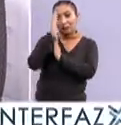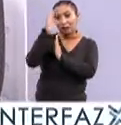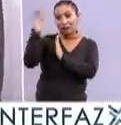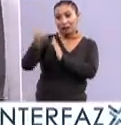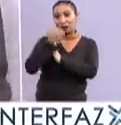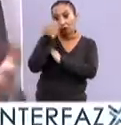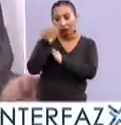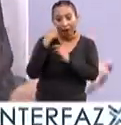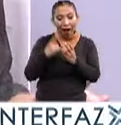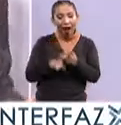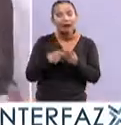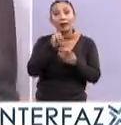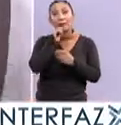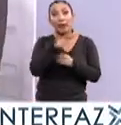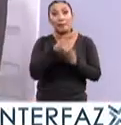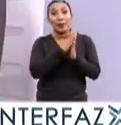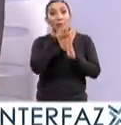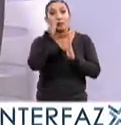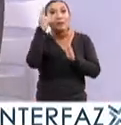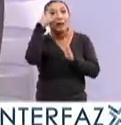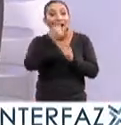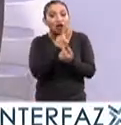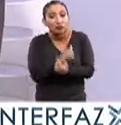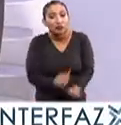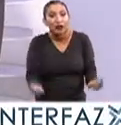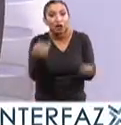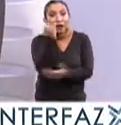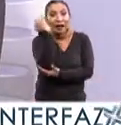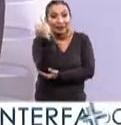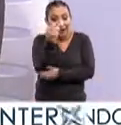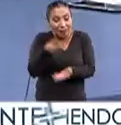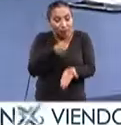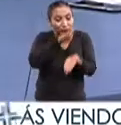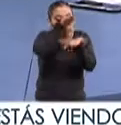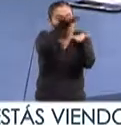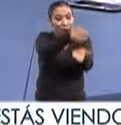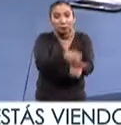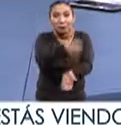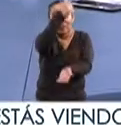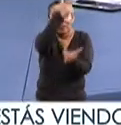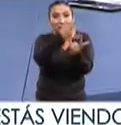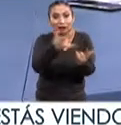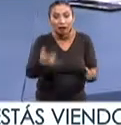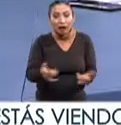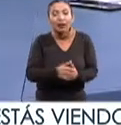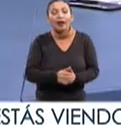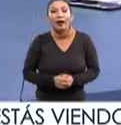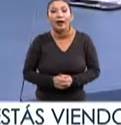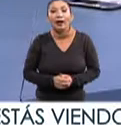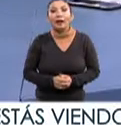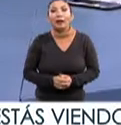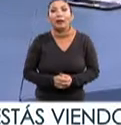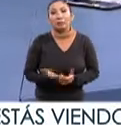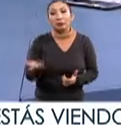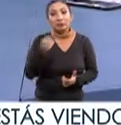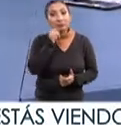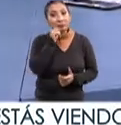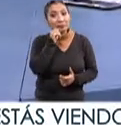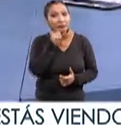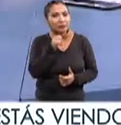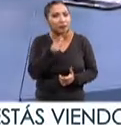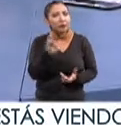bibliotecas escolares, incluso bibliotecas para los niños de preescolar, ¿no? Por primera vez en la historia. Y pues